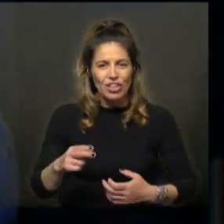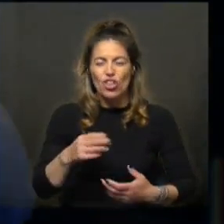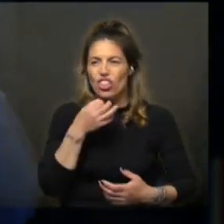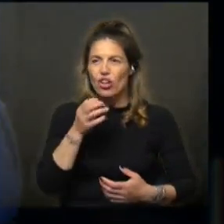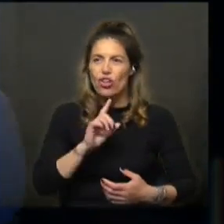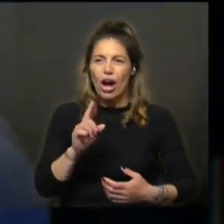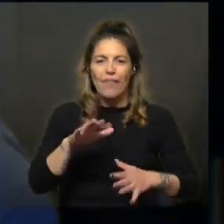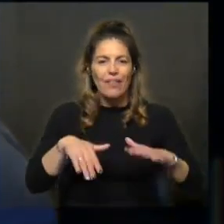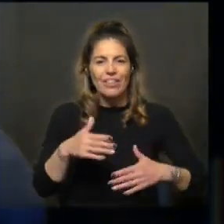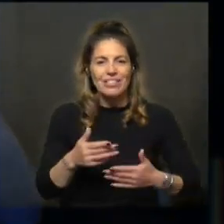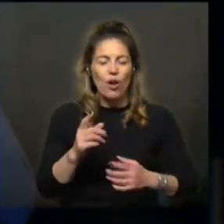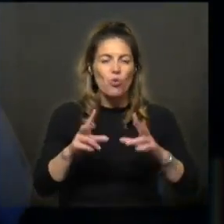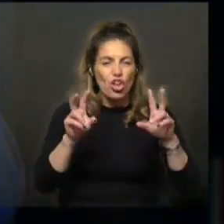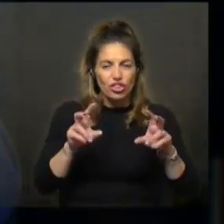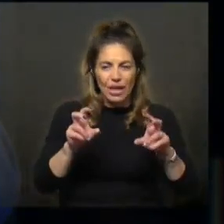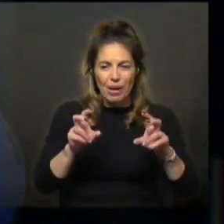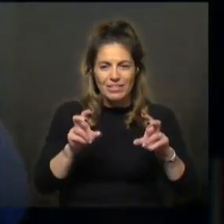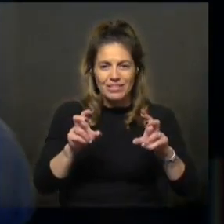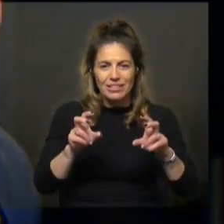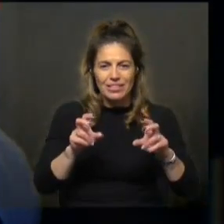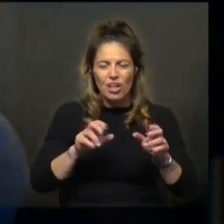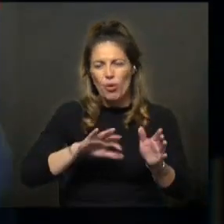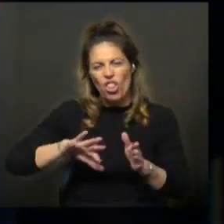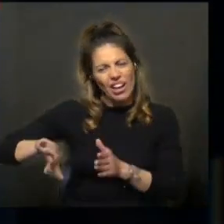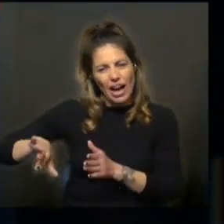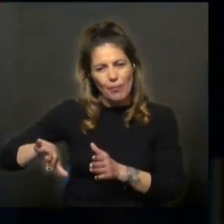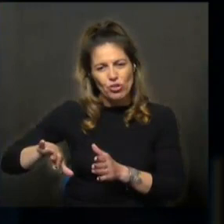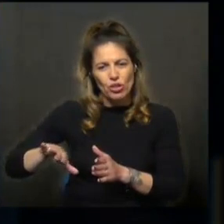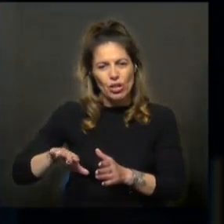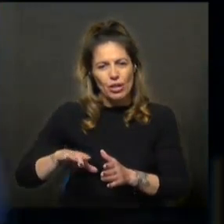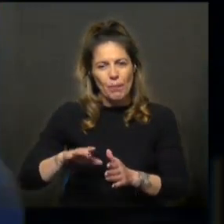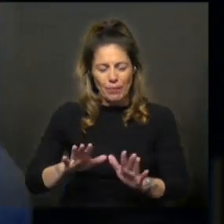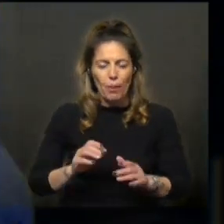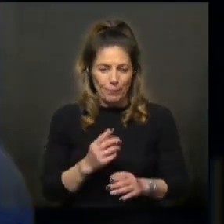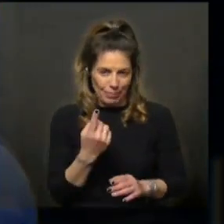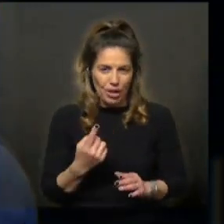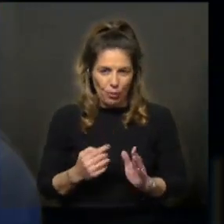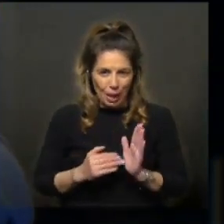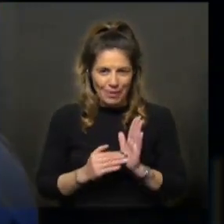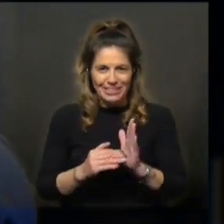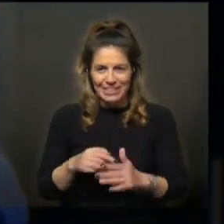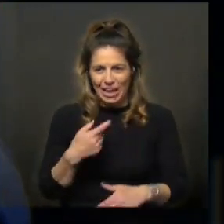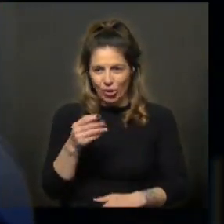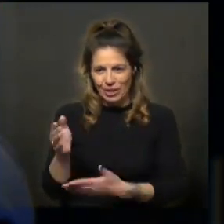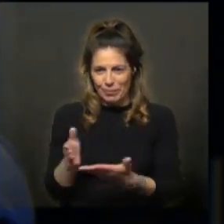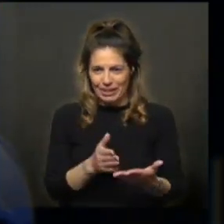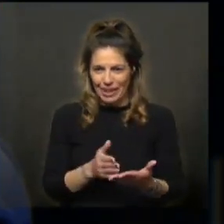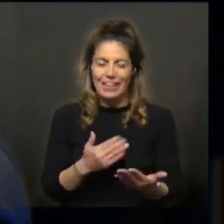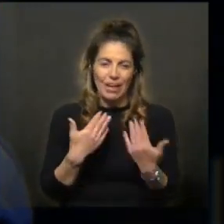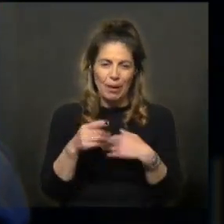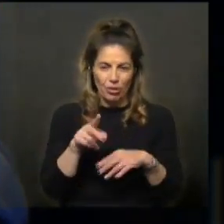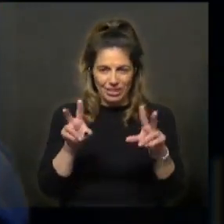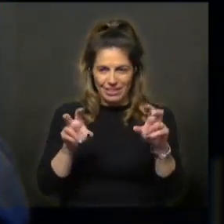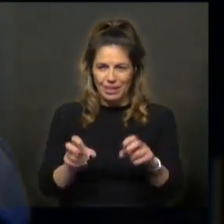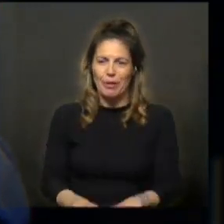para mí a veces me parece que hay algunos temas que los dejamos de lado pero déjame presentar a nuestra otra invitada y ya nos metemos a hablar de ese